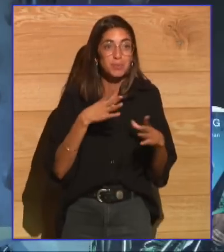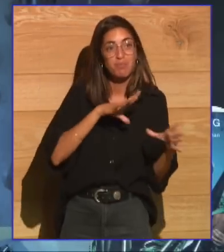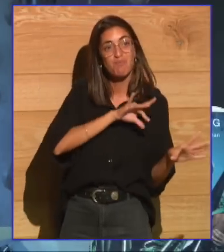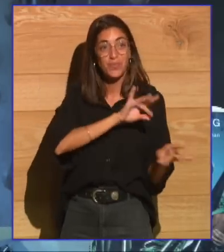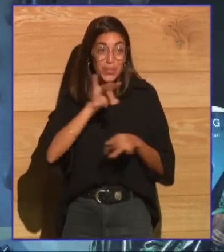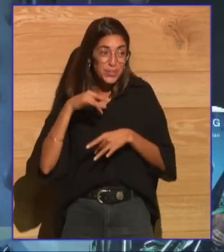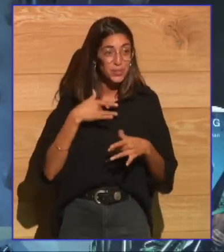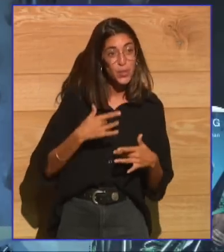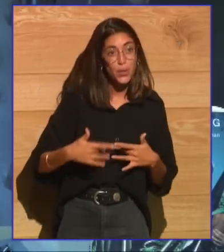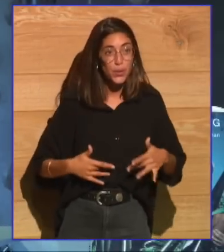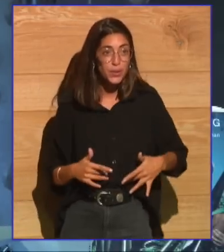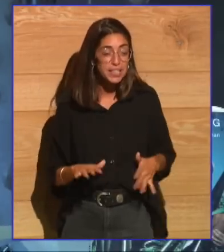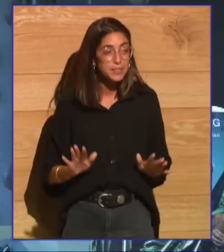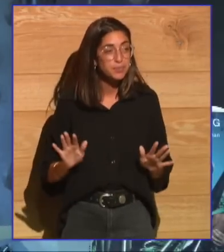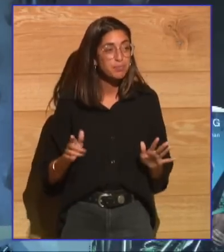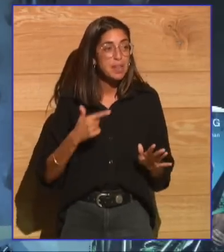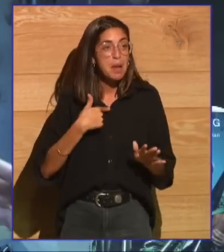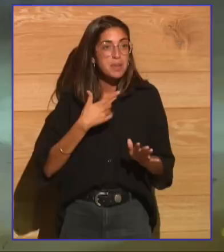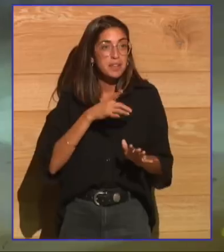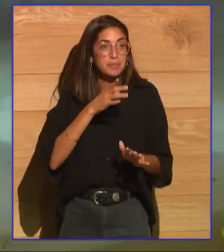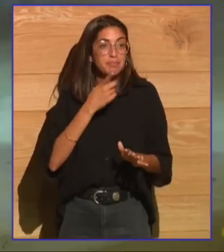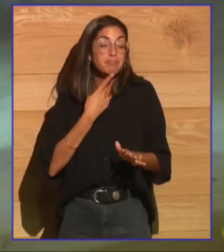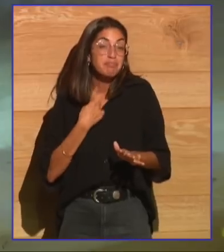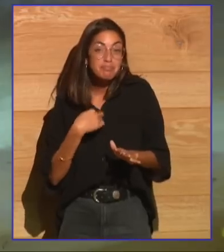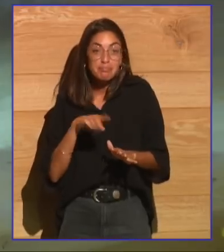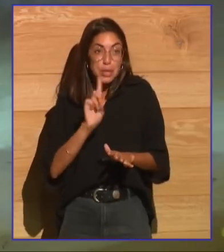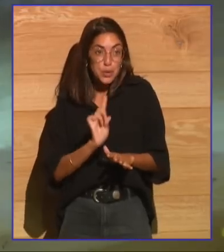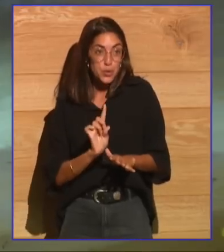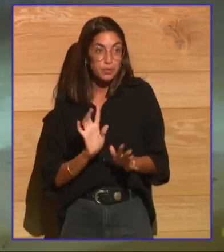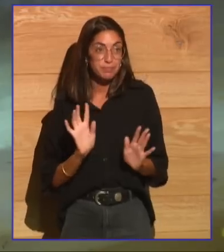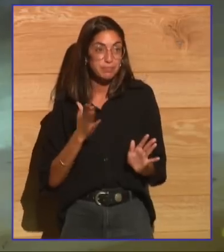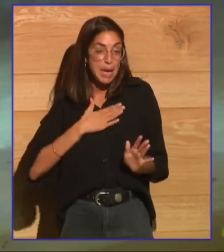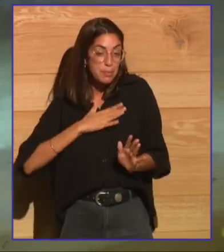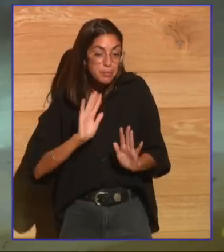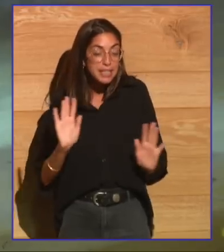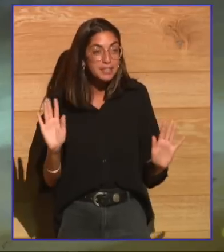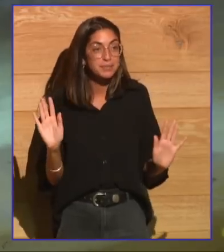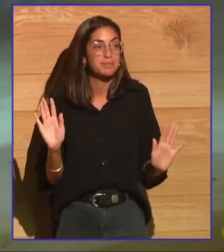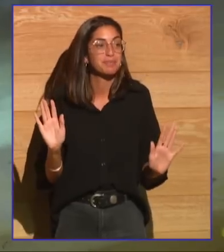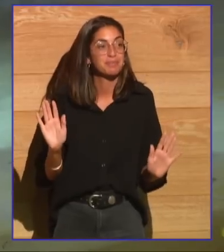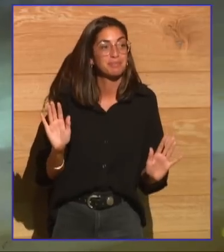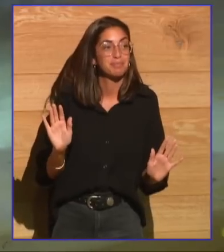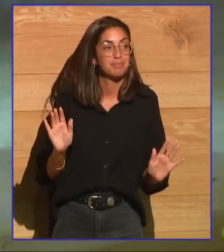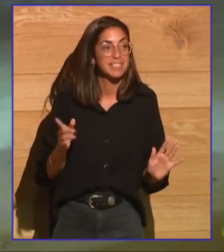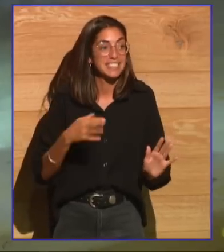es que no a mí no me quita mucho javi tu puesto tu página y